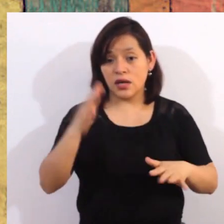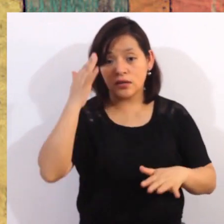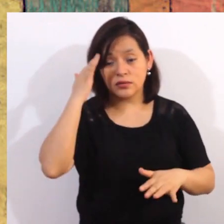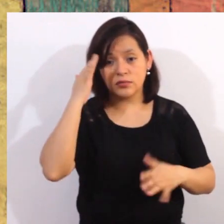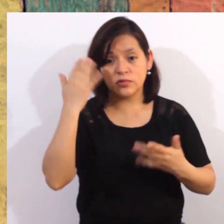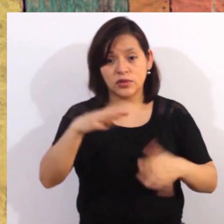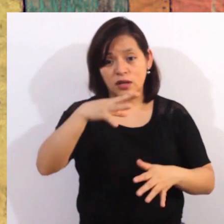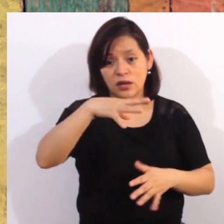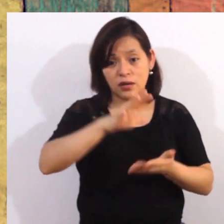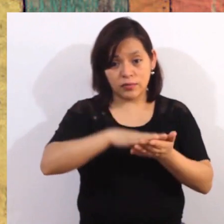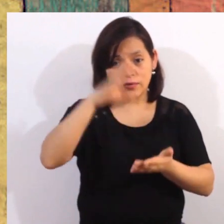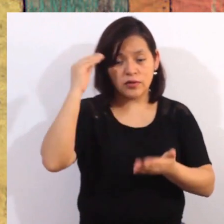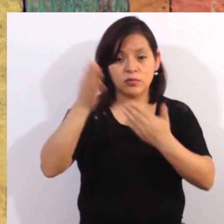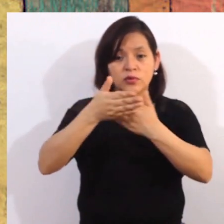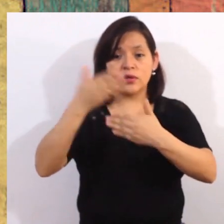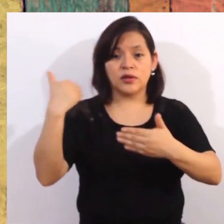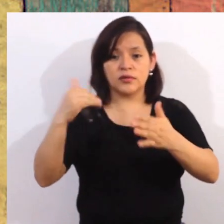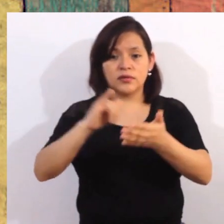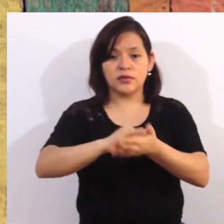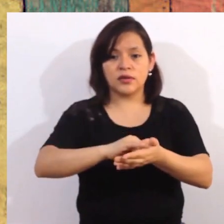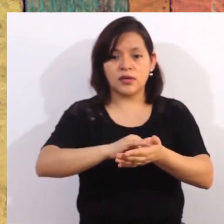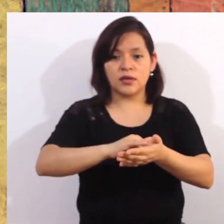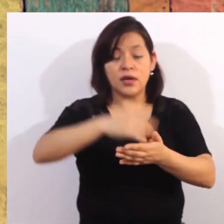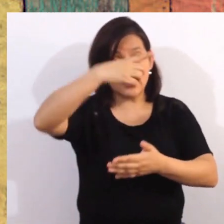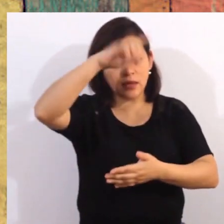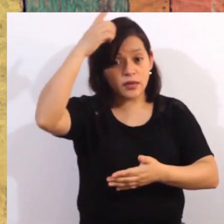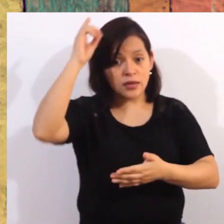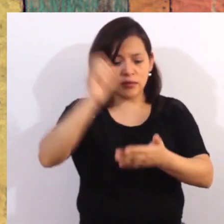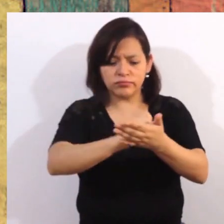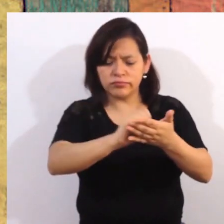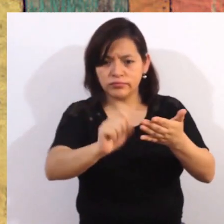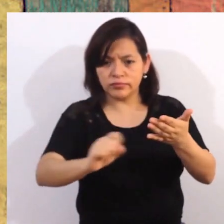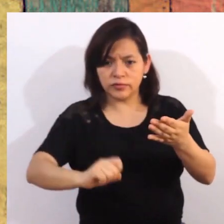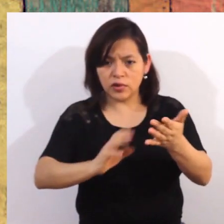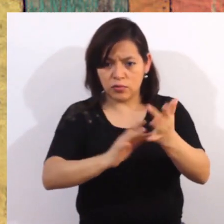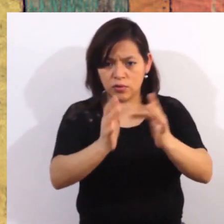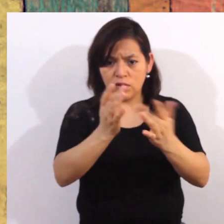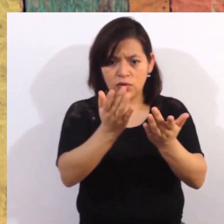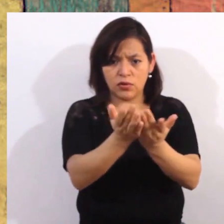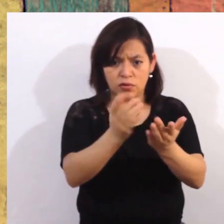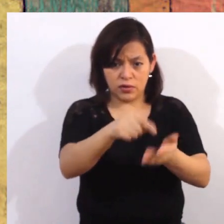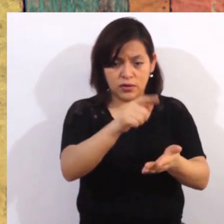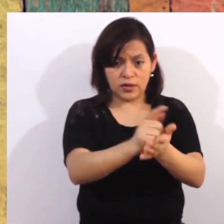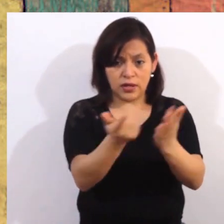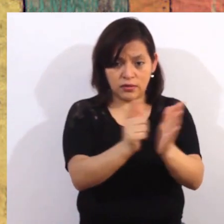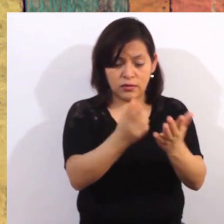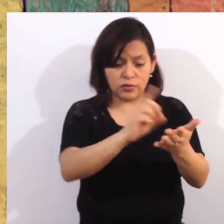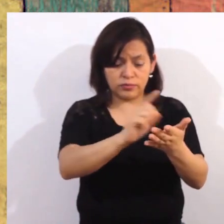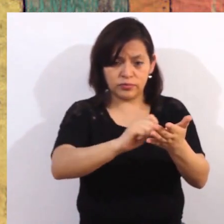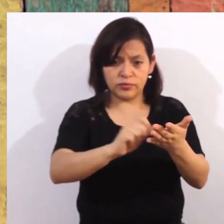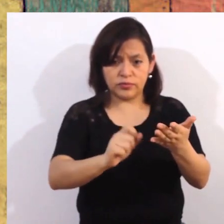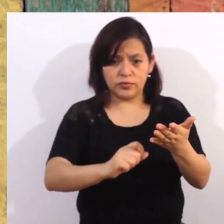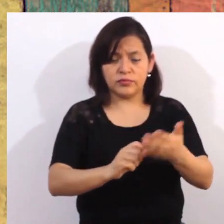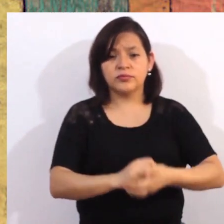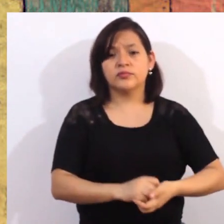Sabemos que el libro de Daniel fue escrito en el siglo VI a.C. El autor obviamente es Daniel mismo. No solo la tradición judía